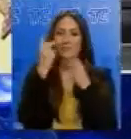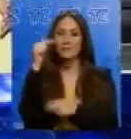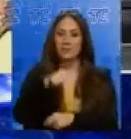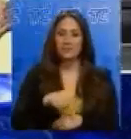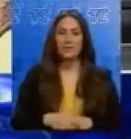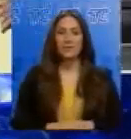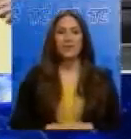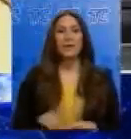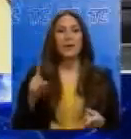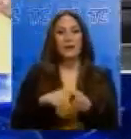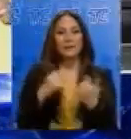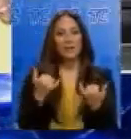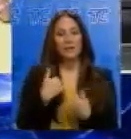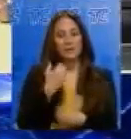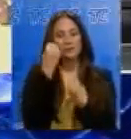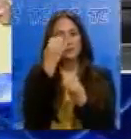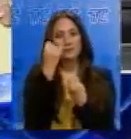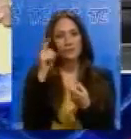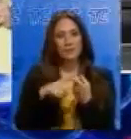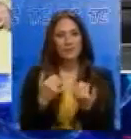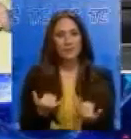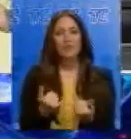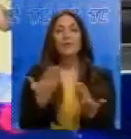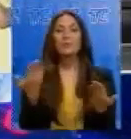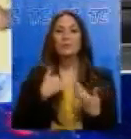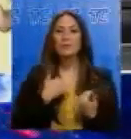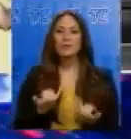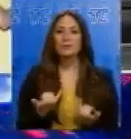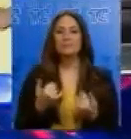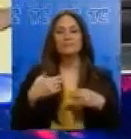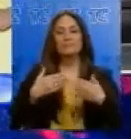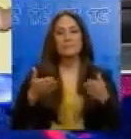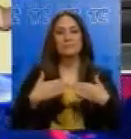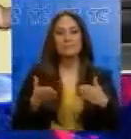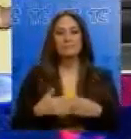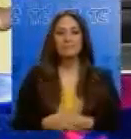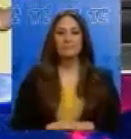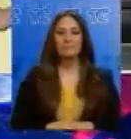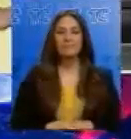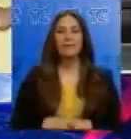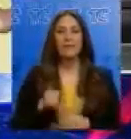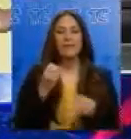podemos informar hasta este momento desde la ciudad de Panamá. Que tengan una excelente noche.